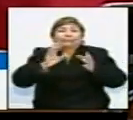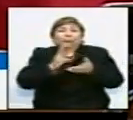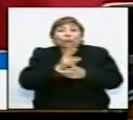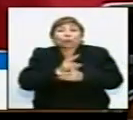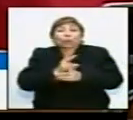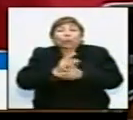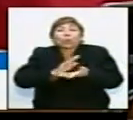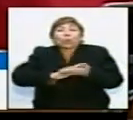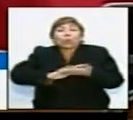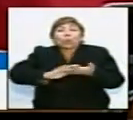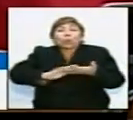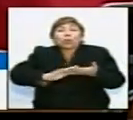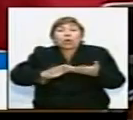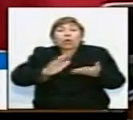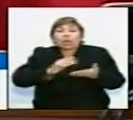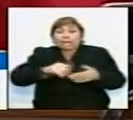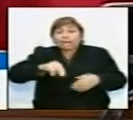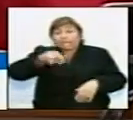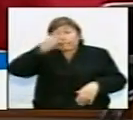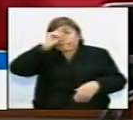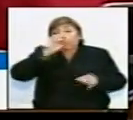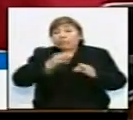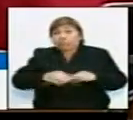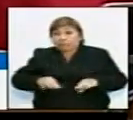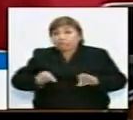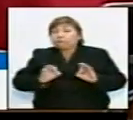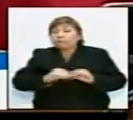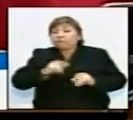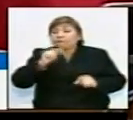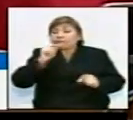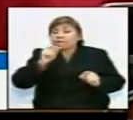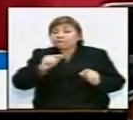inocuidad agroalimentaria no es una prioridad. Y ahí